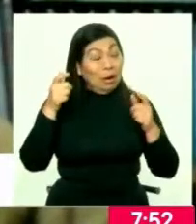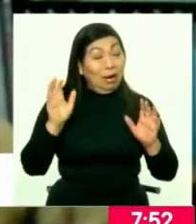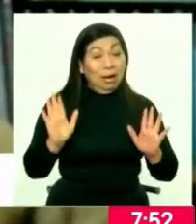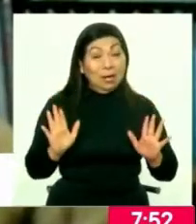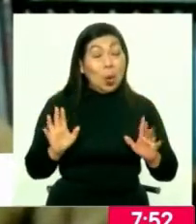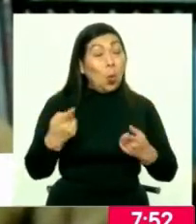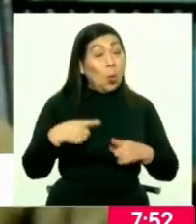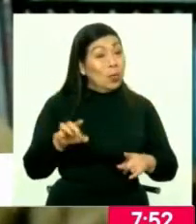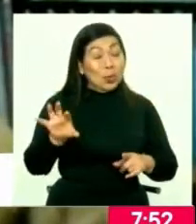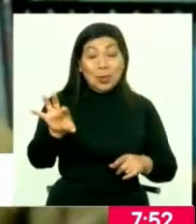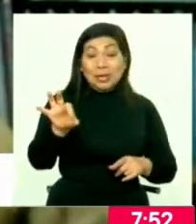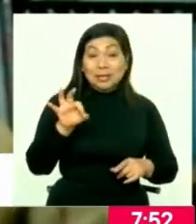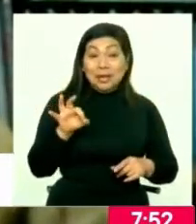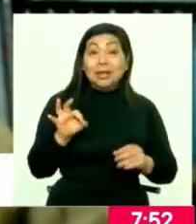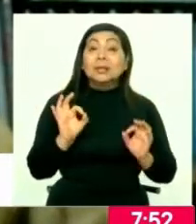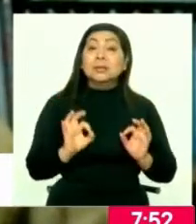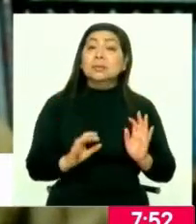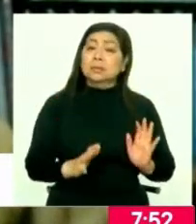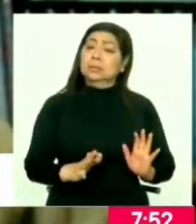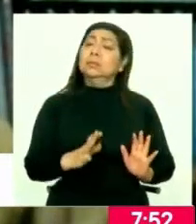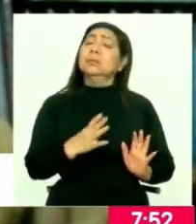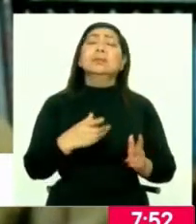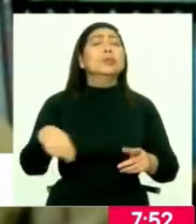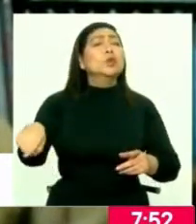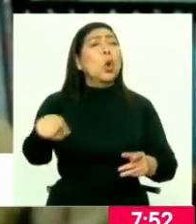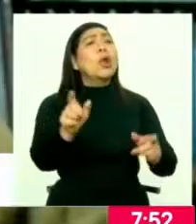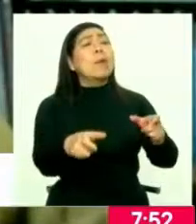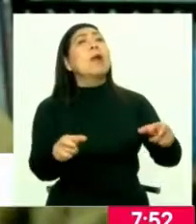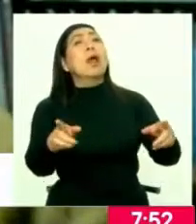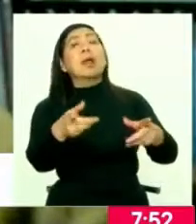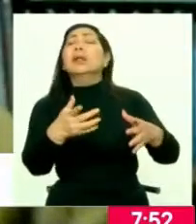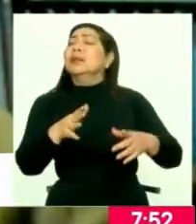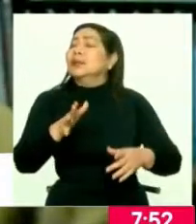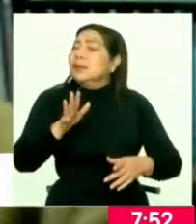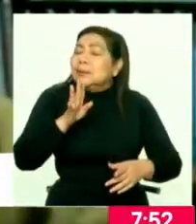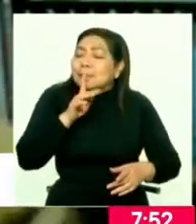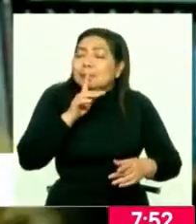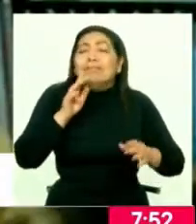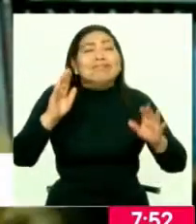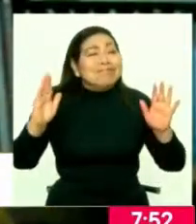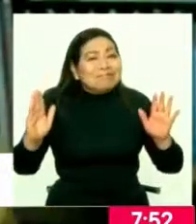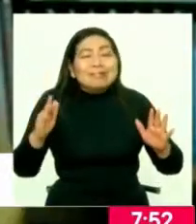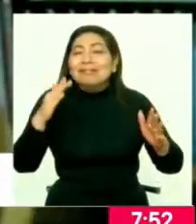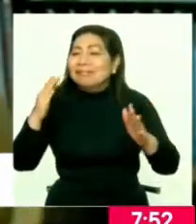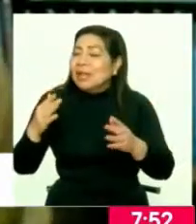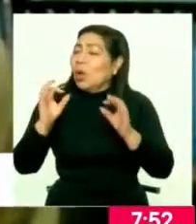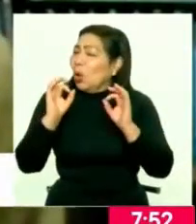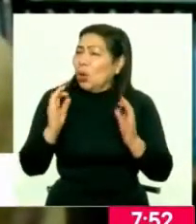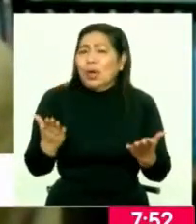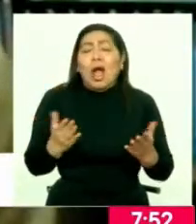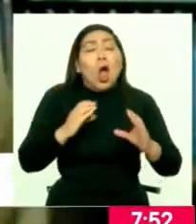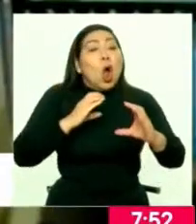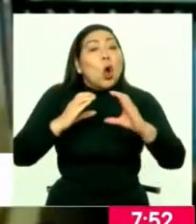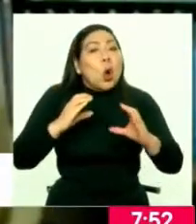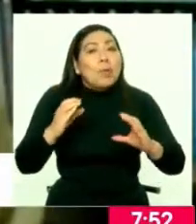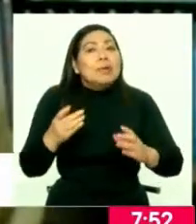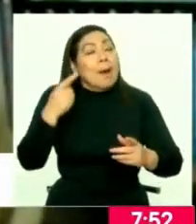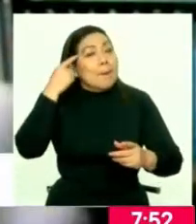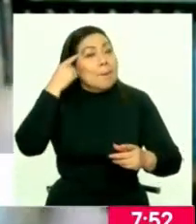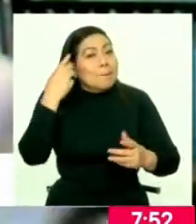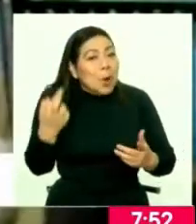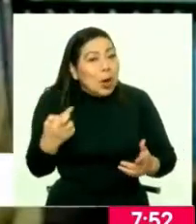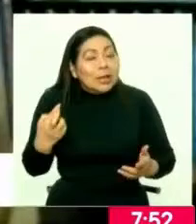no es elegido, tiene que gozar de popularidad, ¿no? Tiene que hacer lo posible, es decir, tiene que hacer comunicación